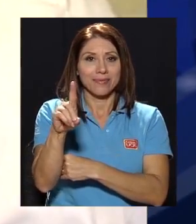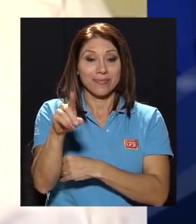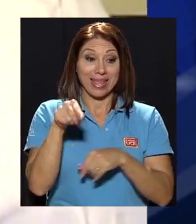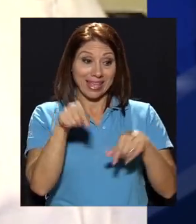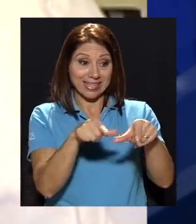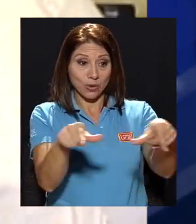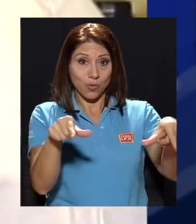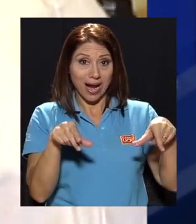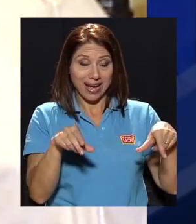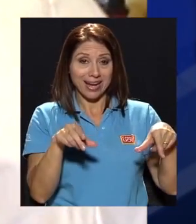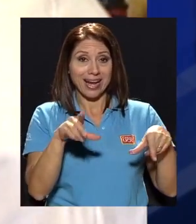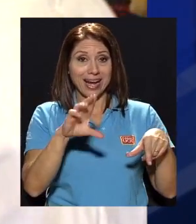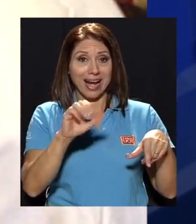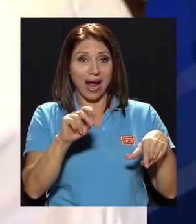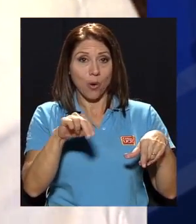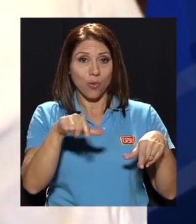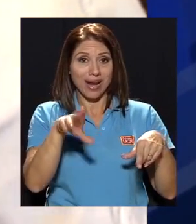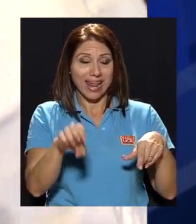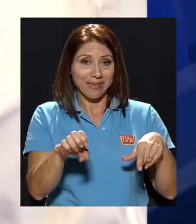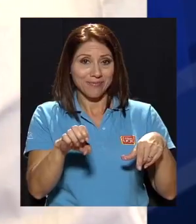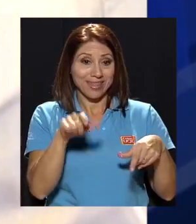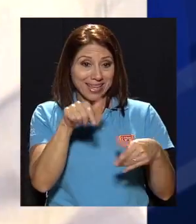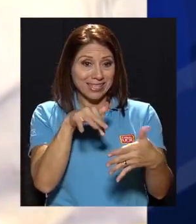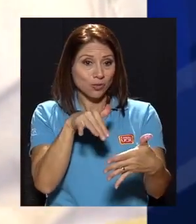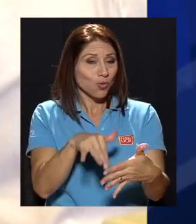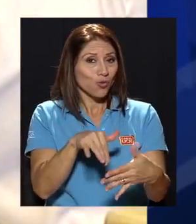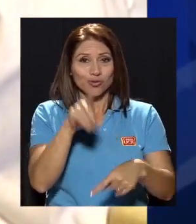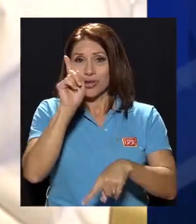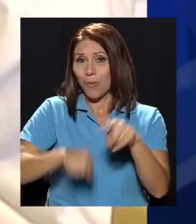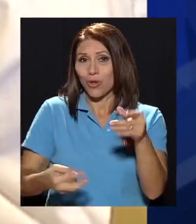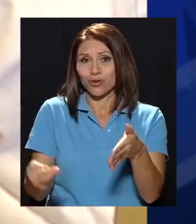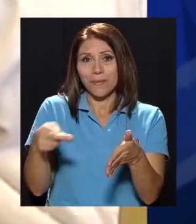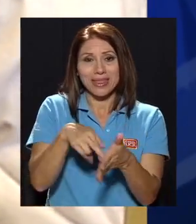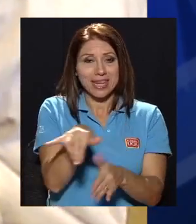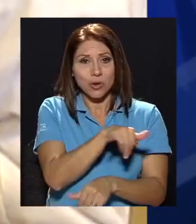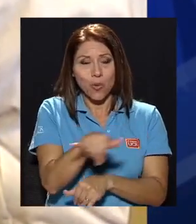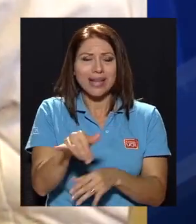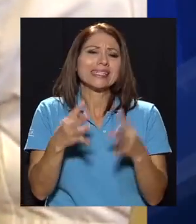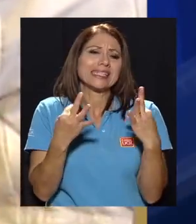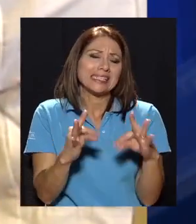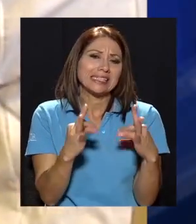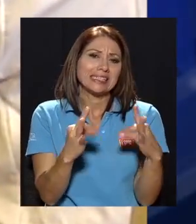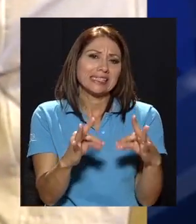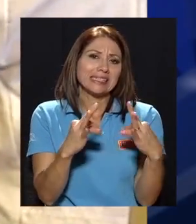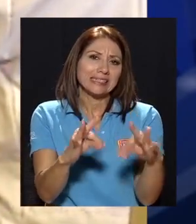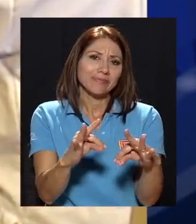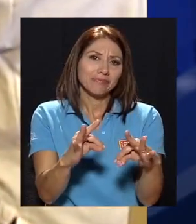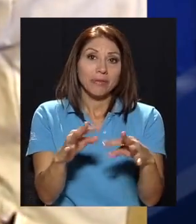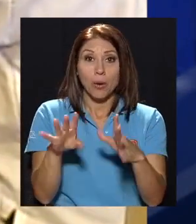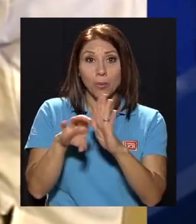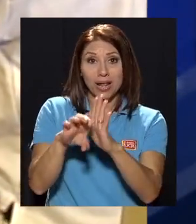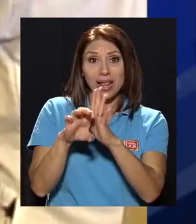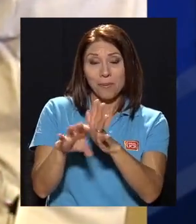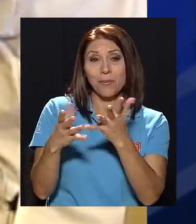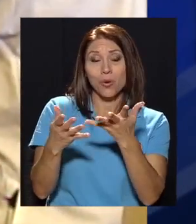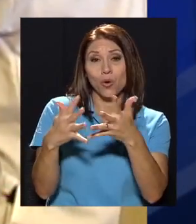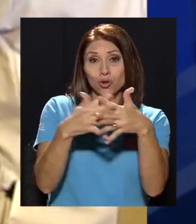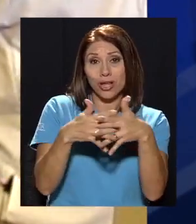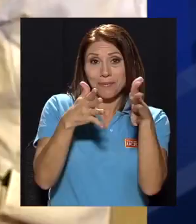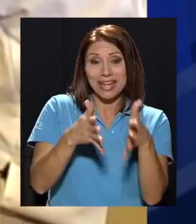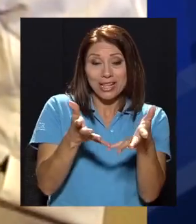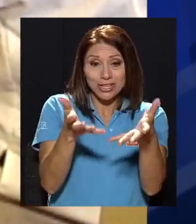algo excepcional. No se ha podido repetir un estudio similar. Se han hecho intentos para hacer un estudio por parte de los americanos en Egipto y nunca se